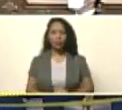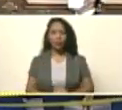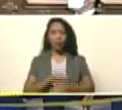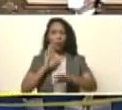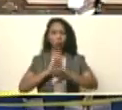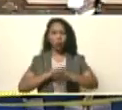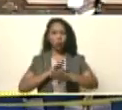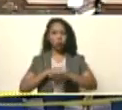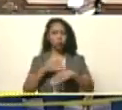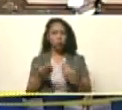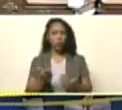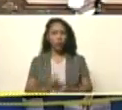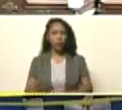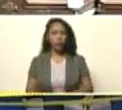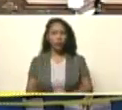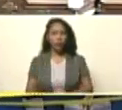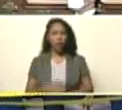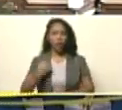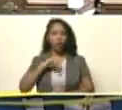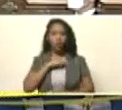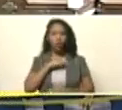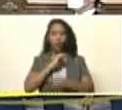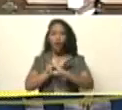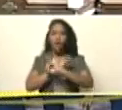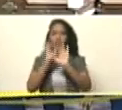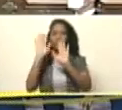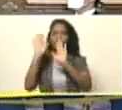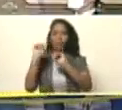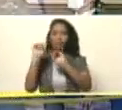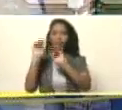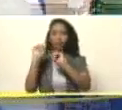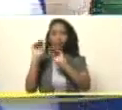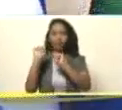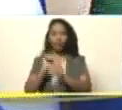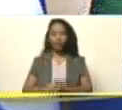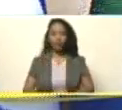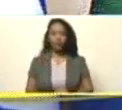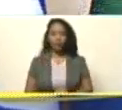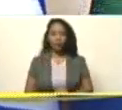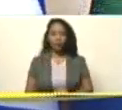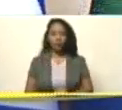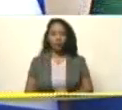porque estamos despidiendo a